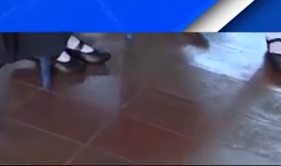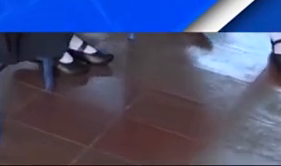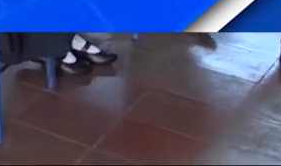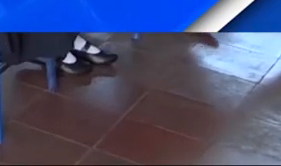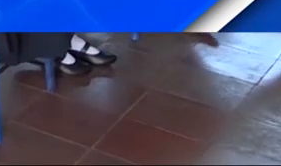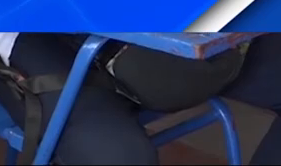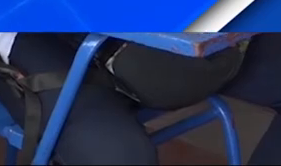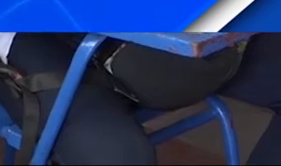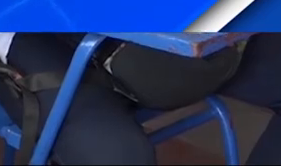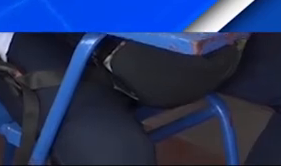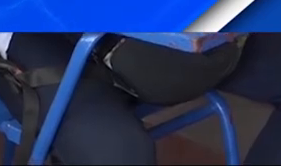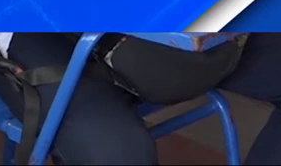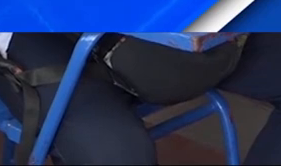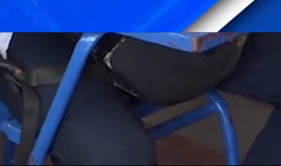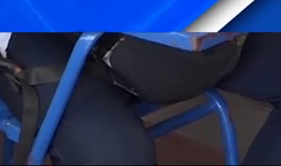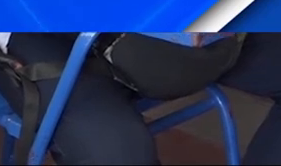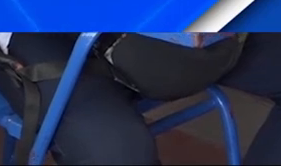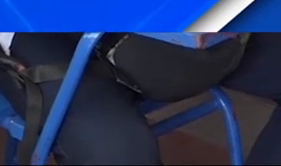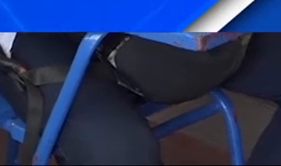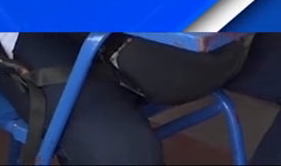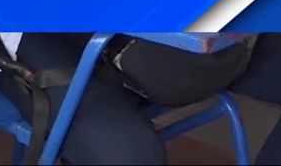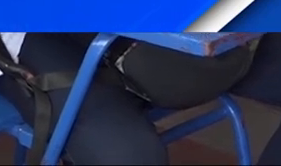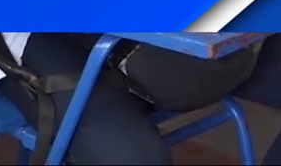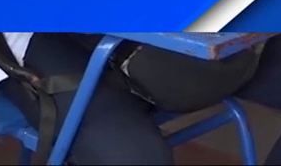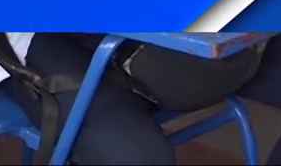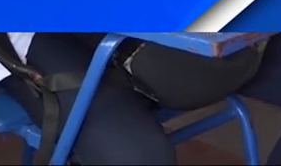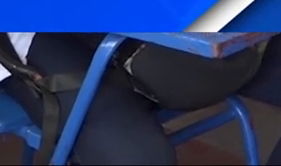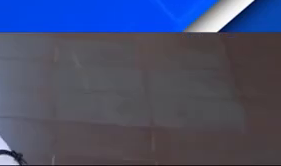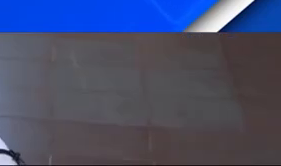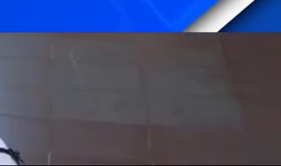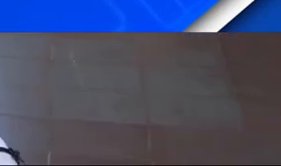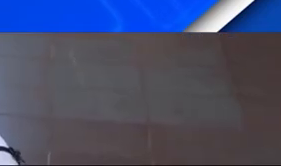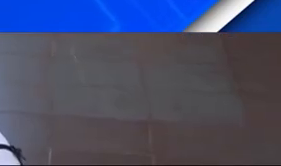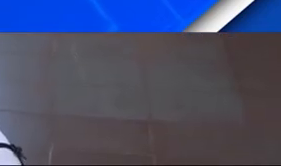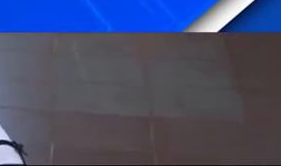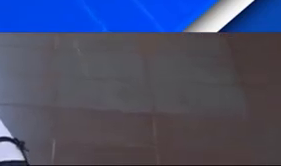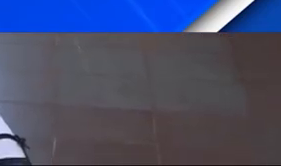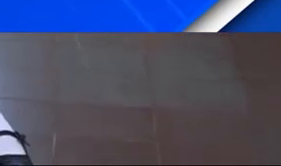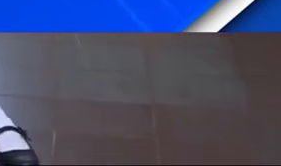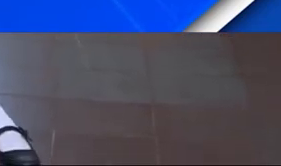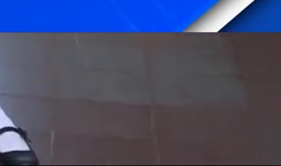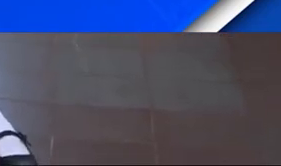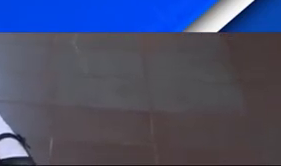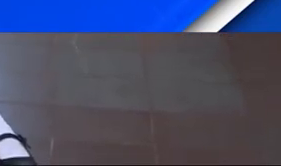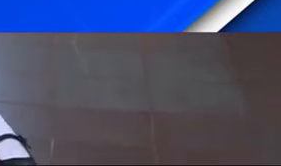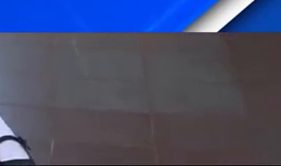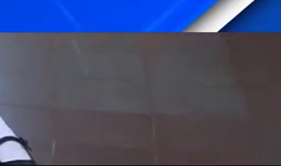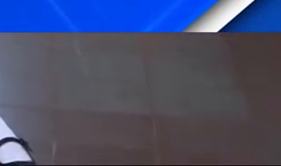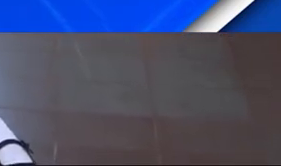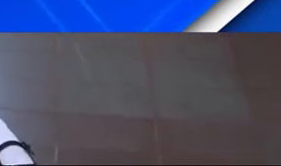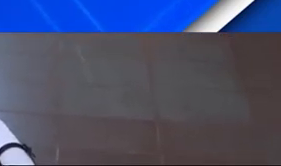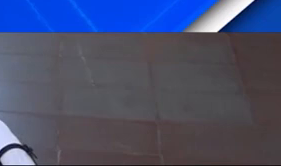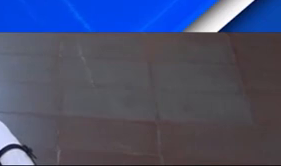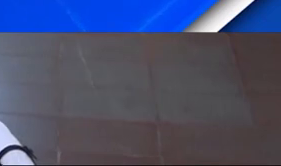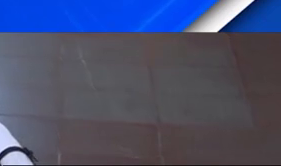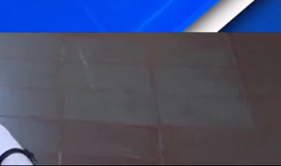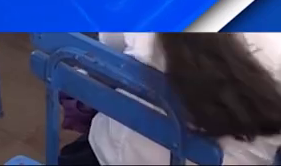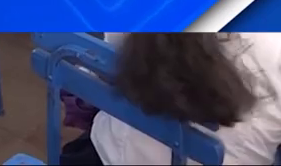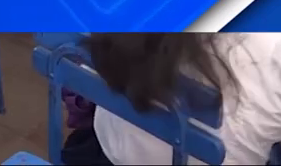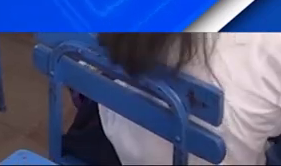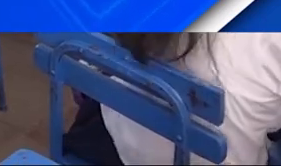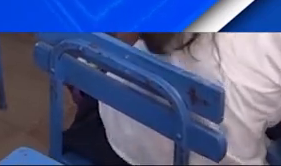las escuelas normales, el incremento del presupuesto destinado al sector educativo, así como la reducción